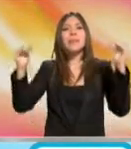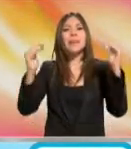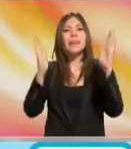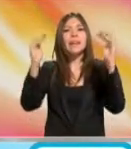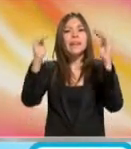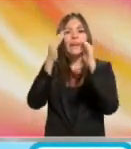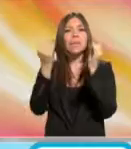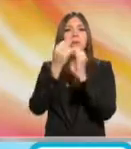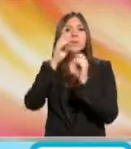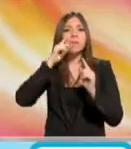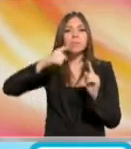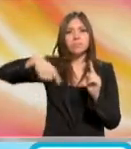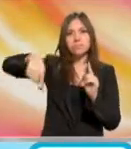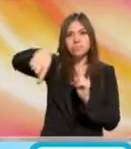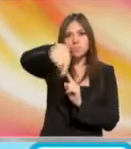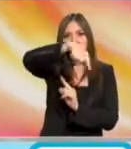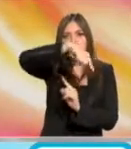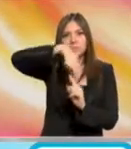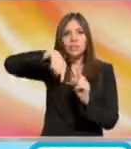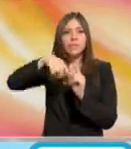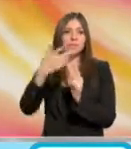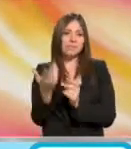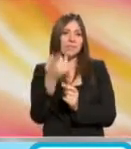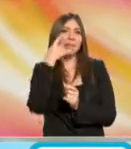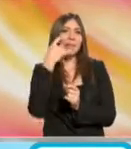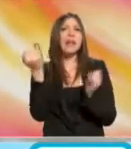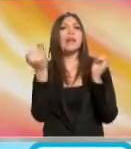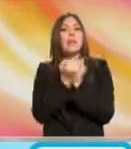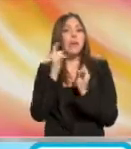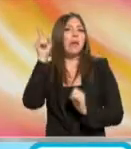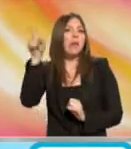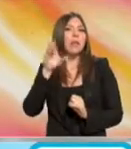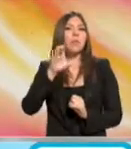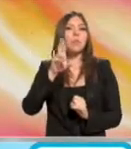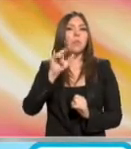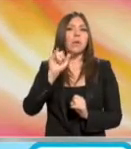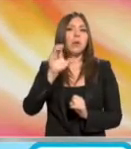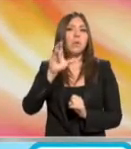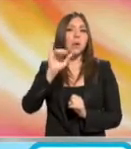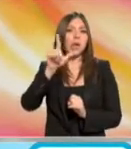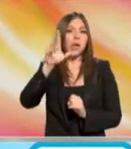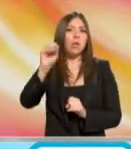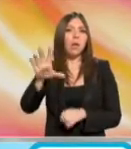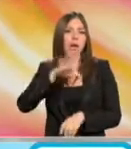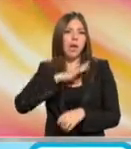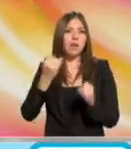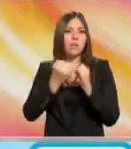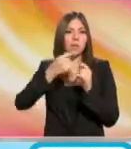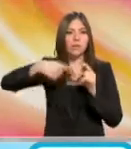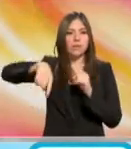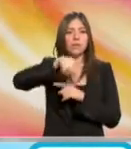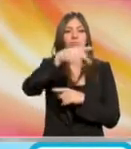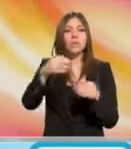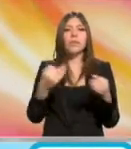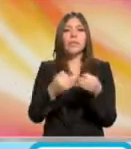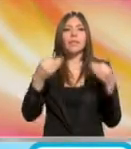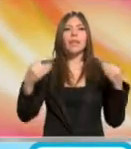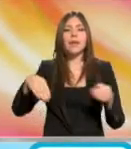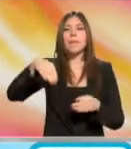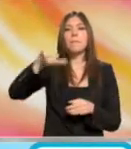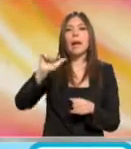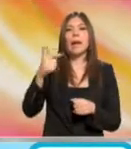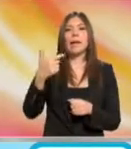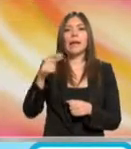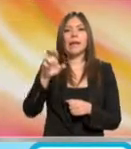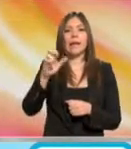Cuicuilco común. me parece que Sí, una Cocuilco, pirámide Cuicuilco es la circular. pirámide. Pero mira qué bonitos los magueyes, obviamente es tierra de maguey, Sí. totalmente.